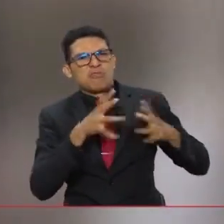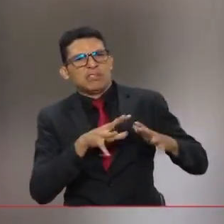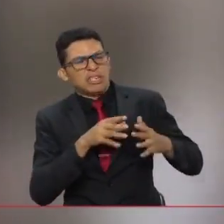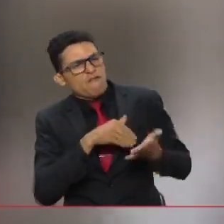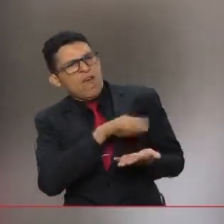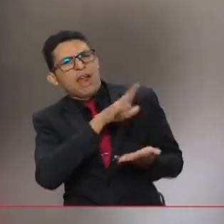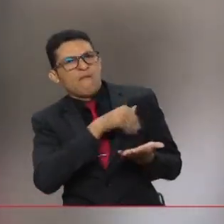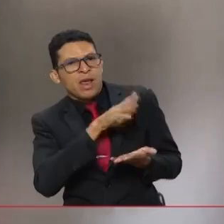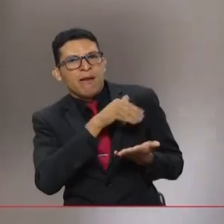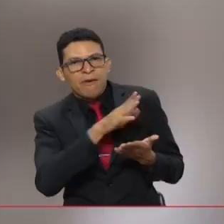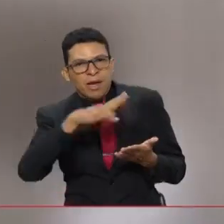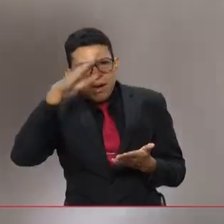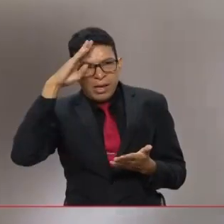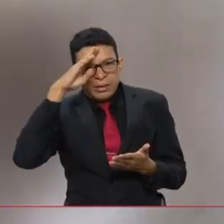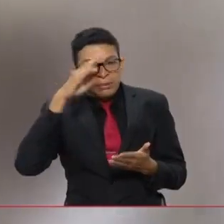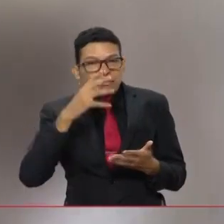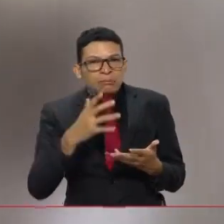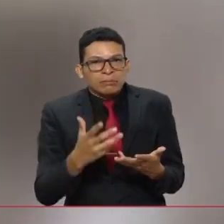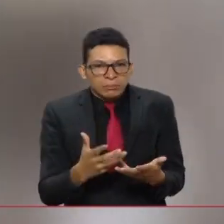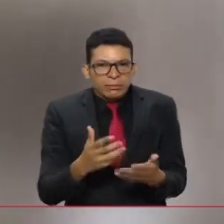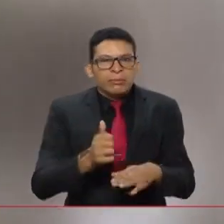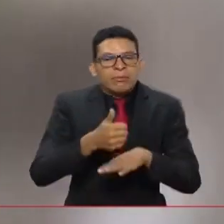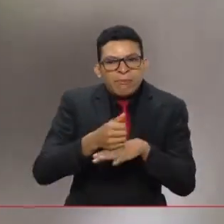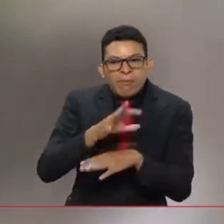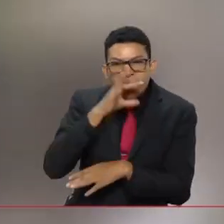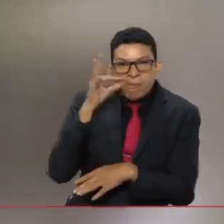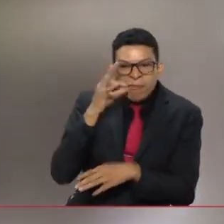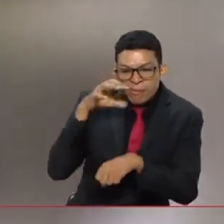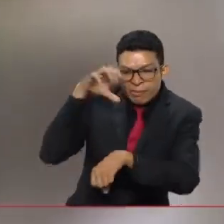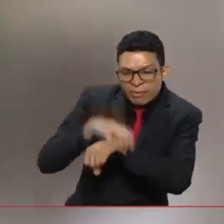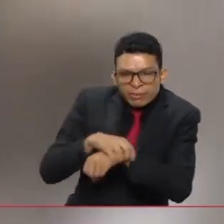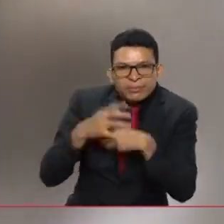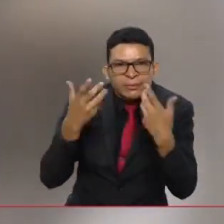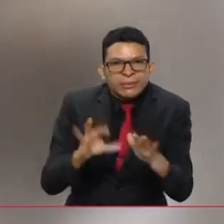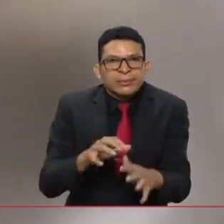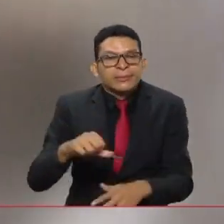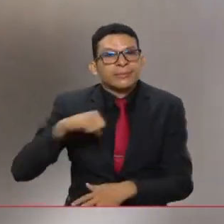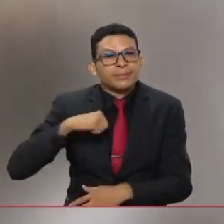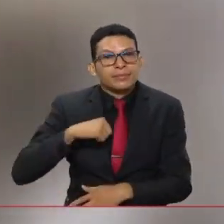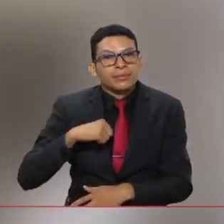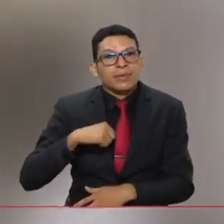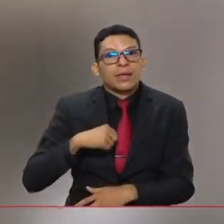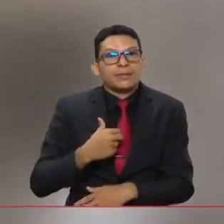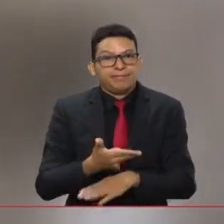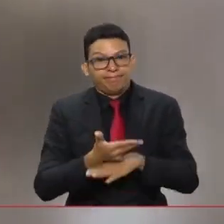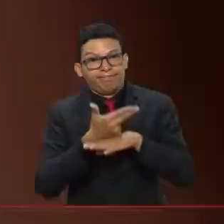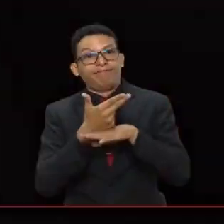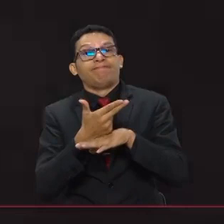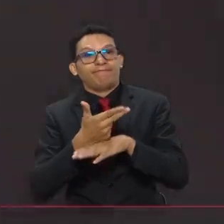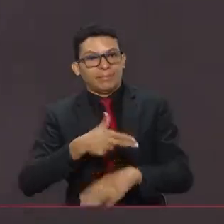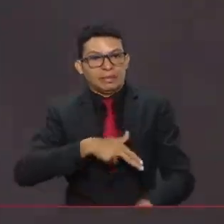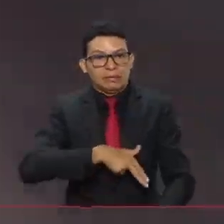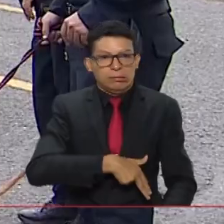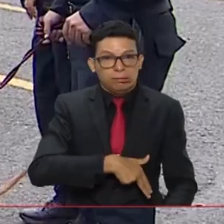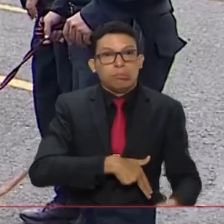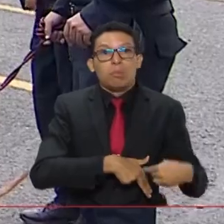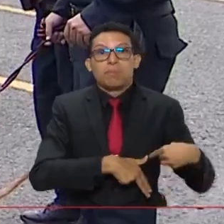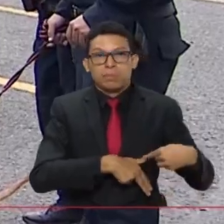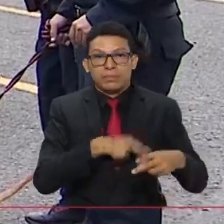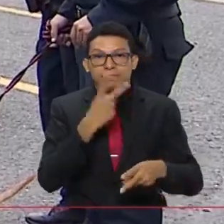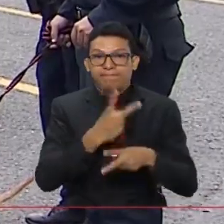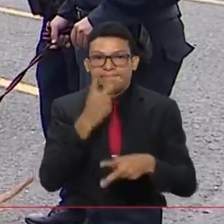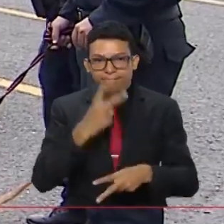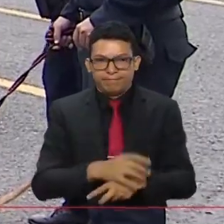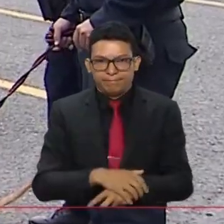impedir. Según las autoridades, el hombre al que iban a capturar portaba un arma de fuego. Con esta información me despido, pero